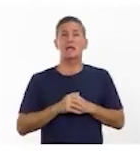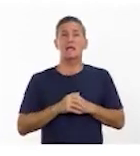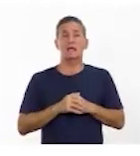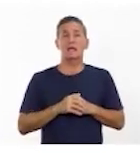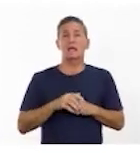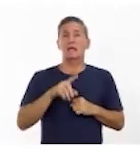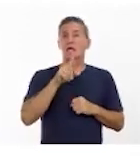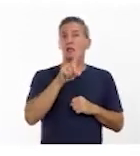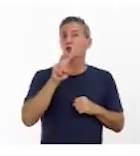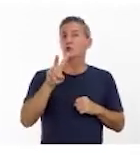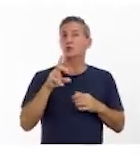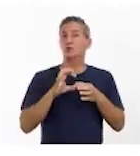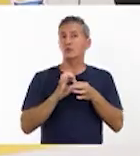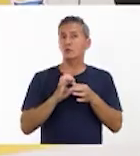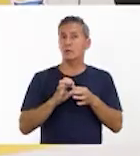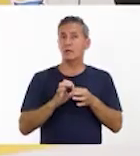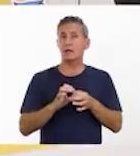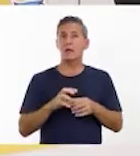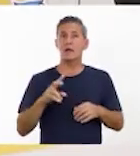parte 2.